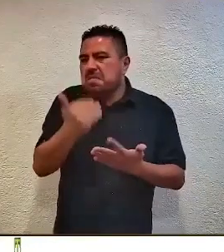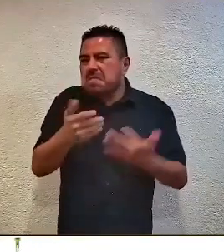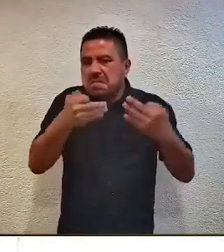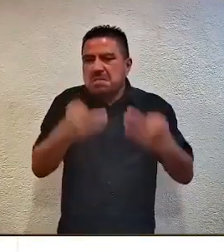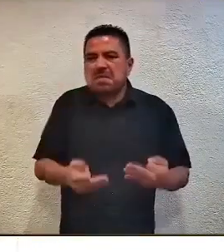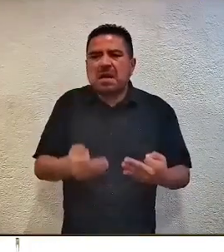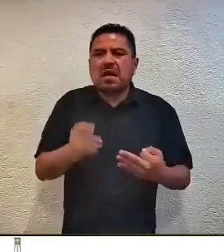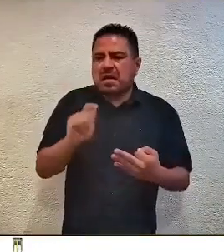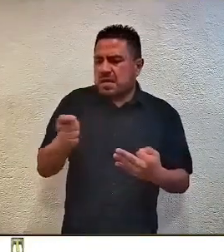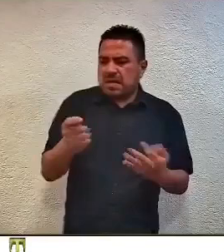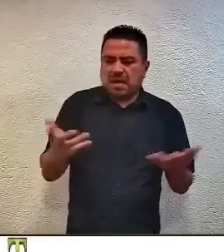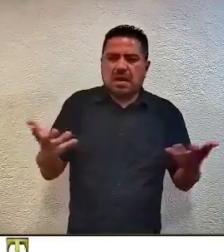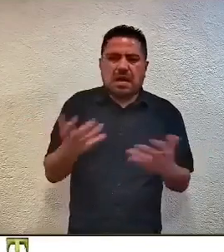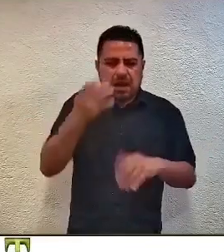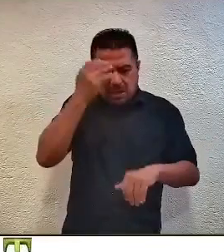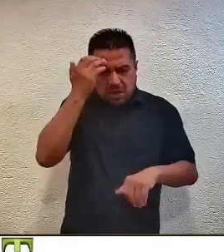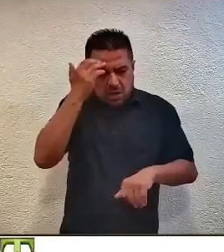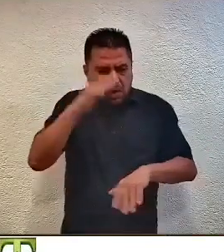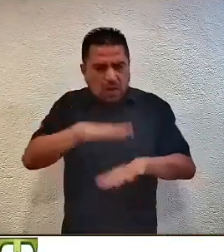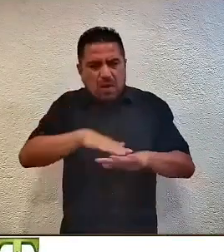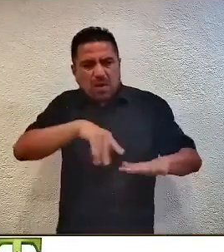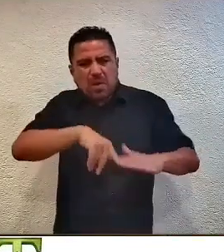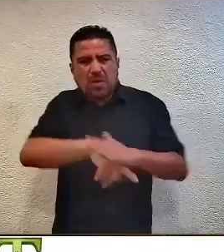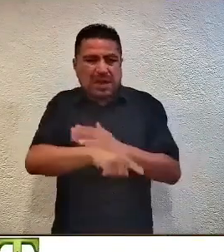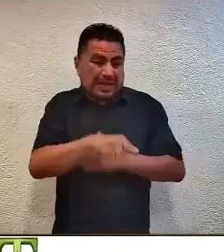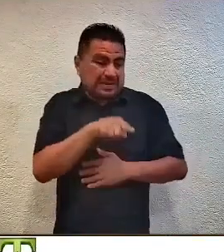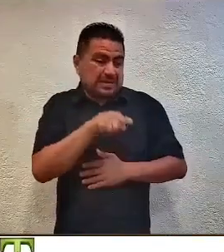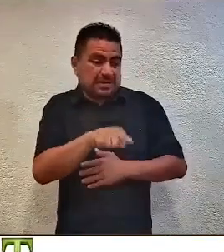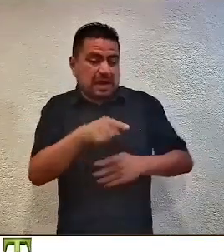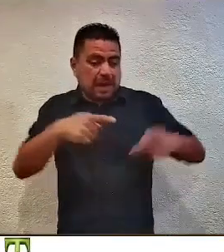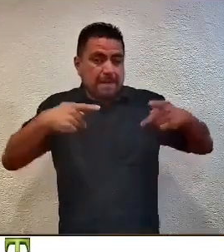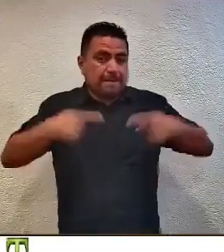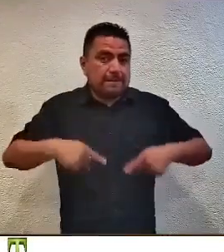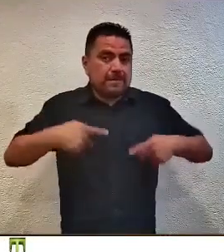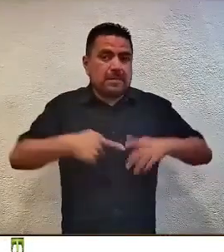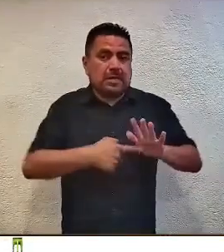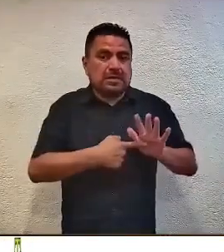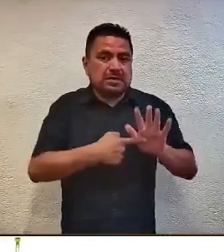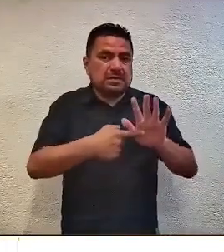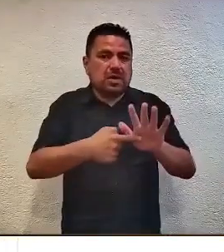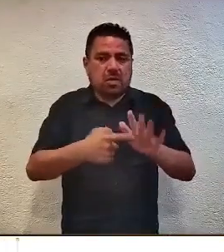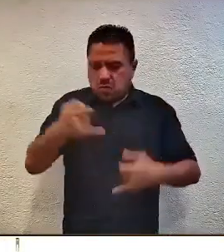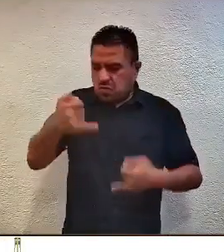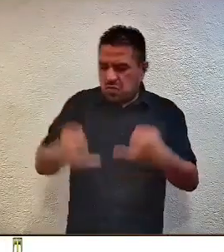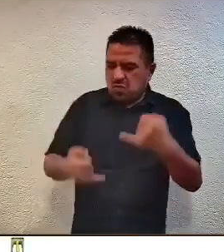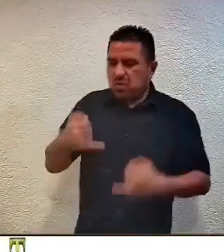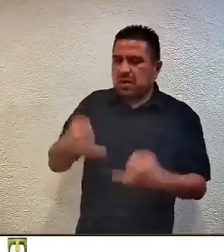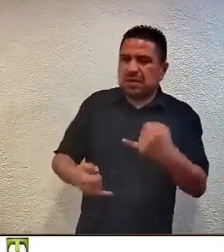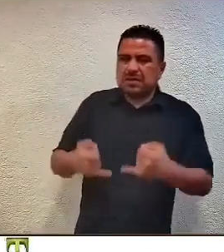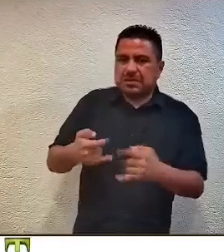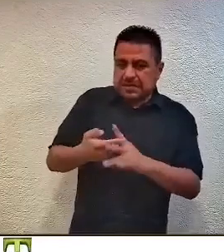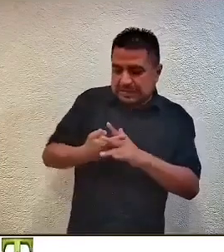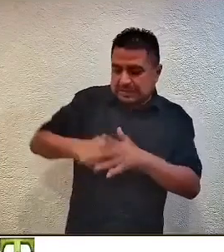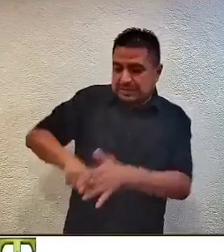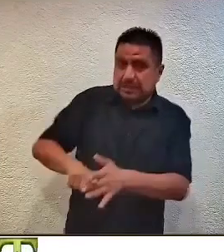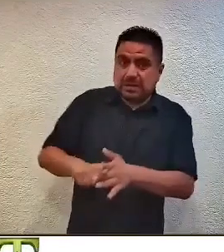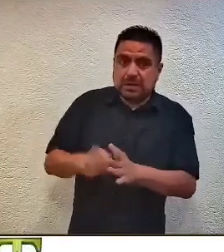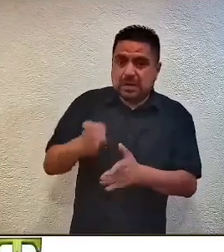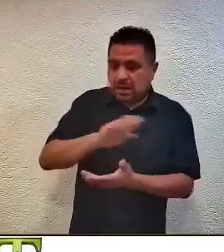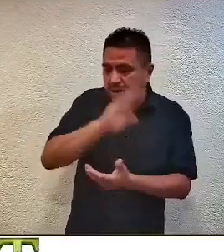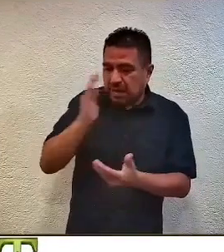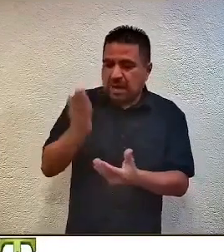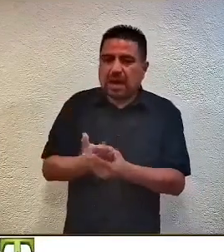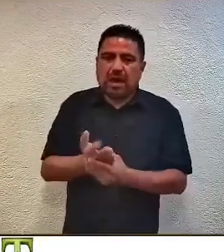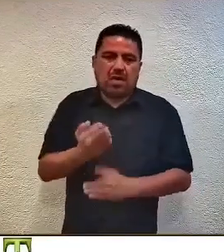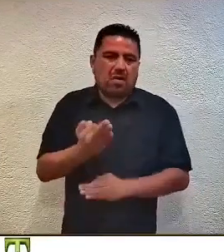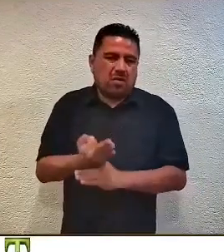que se haya hecho del conocimiento de la presentación del juicio que dio el inicio al expediente en que se